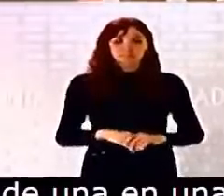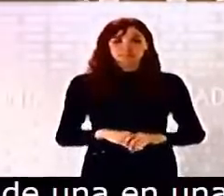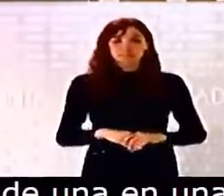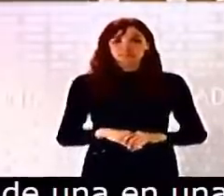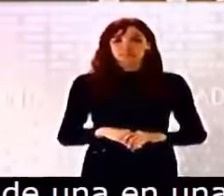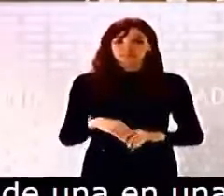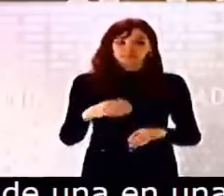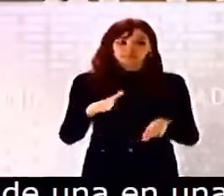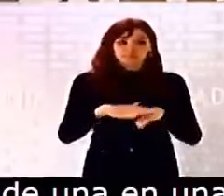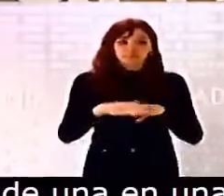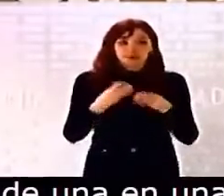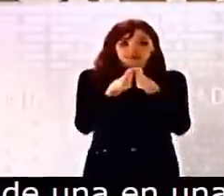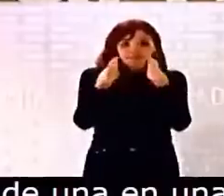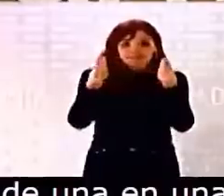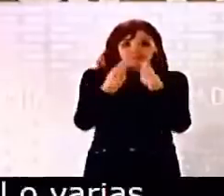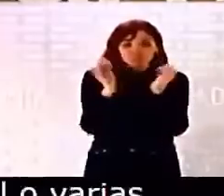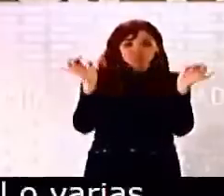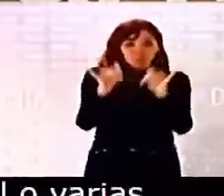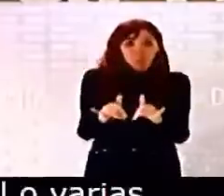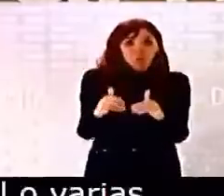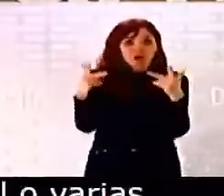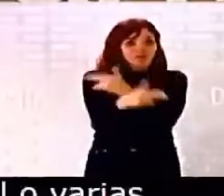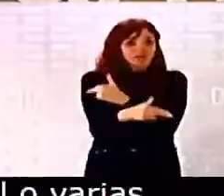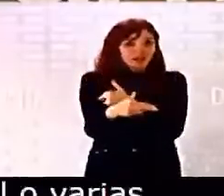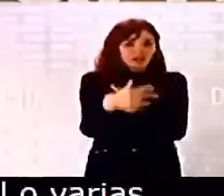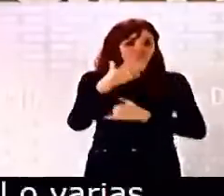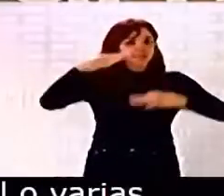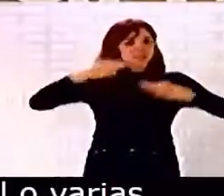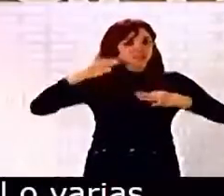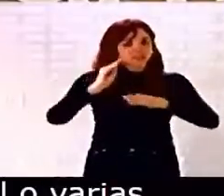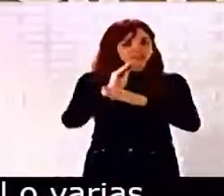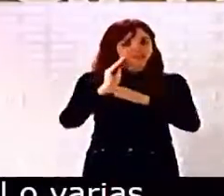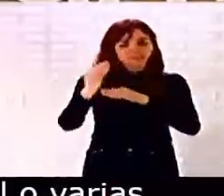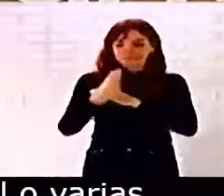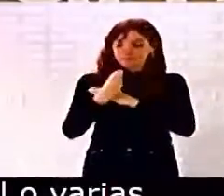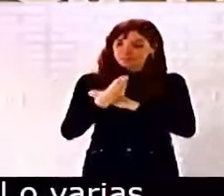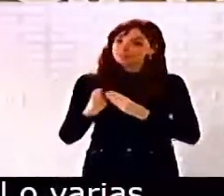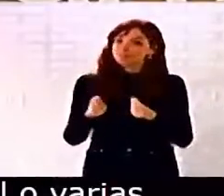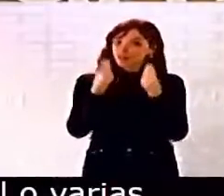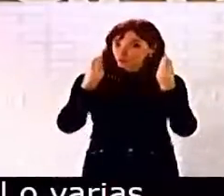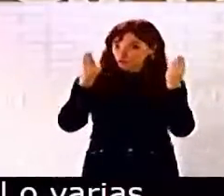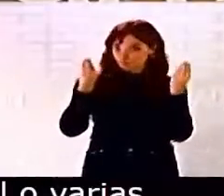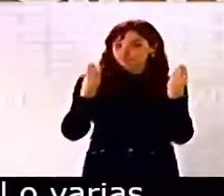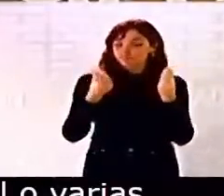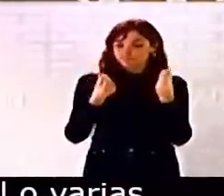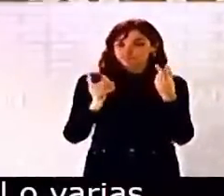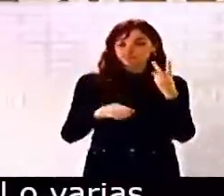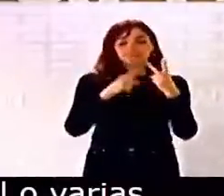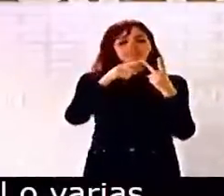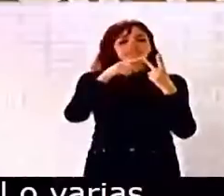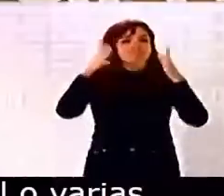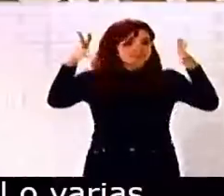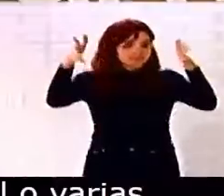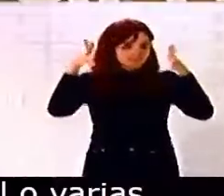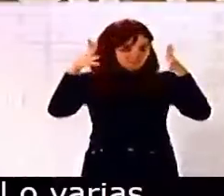Porque eso evitará aglomeraciones y hará más seguro la apertura del comercio. En segundo